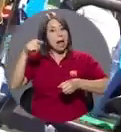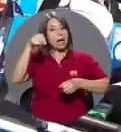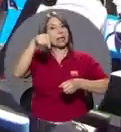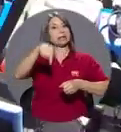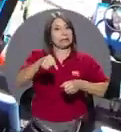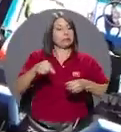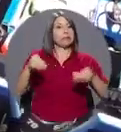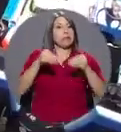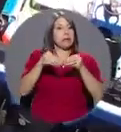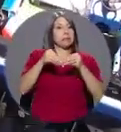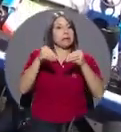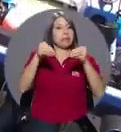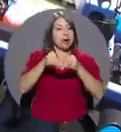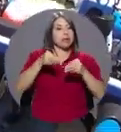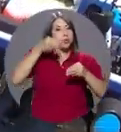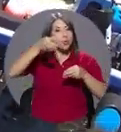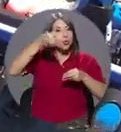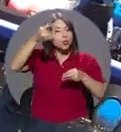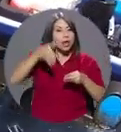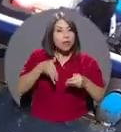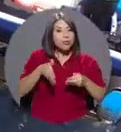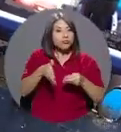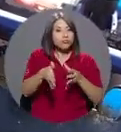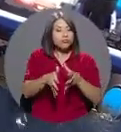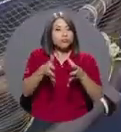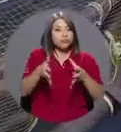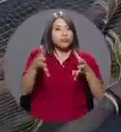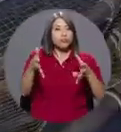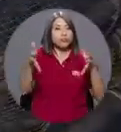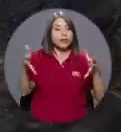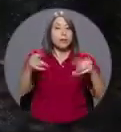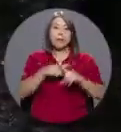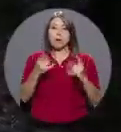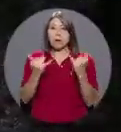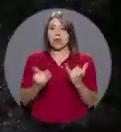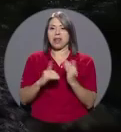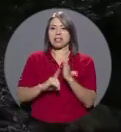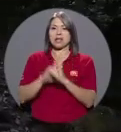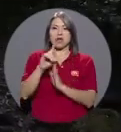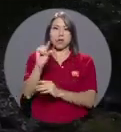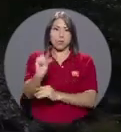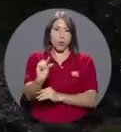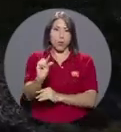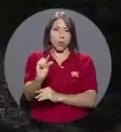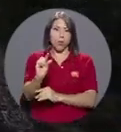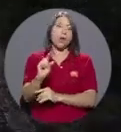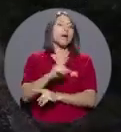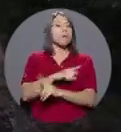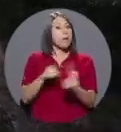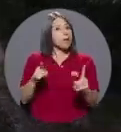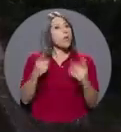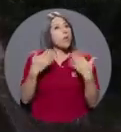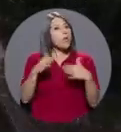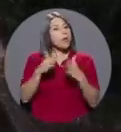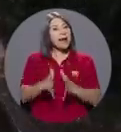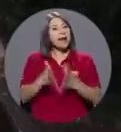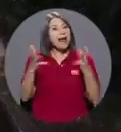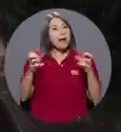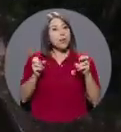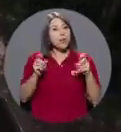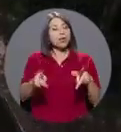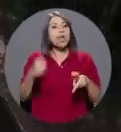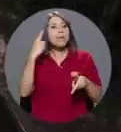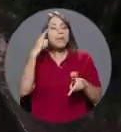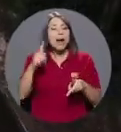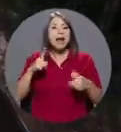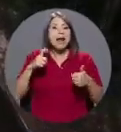acuicultura, y esto está poco desarrollado. Entonces, hay una oportunidad muy grande para el desarrollo